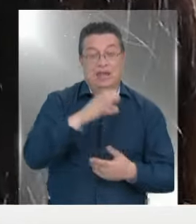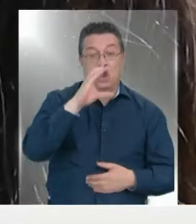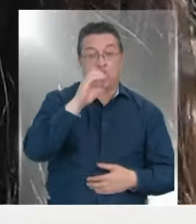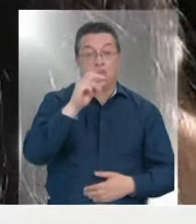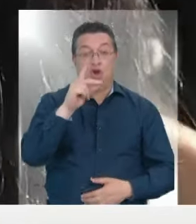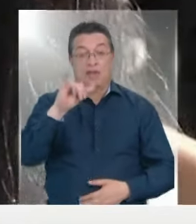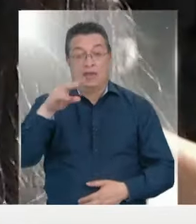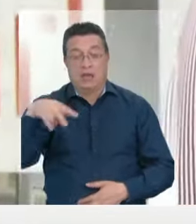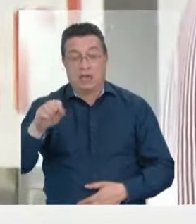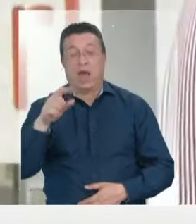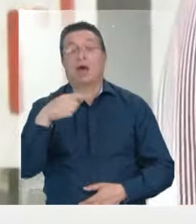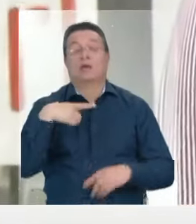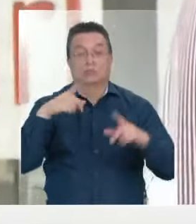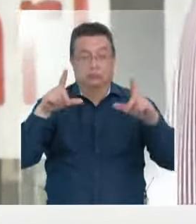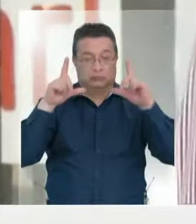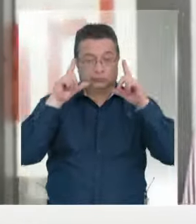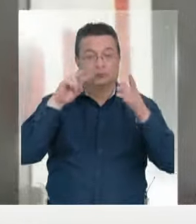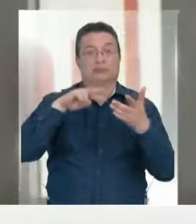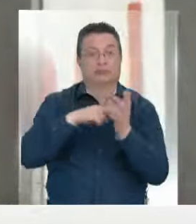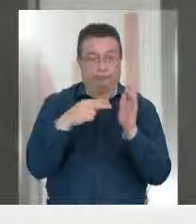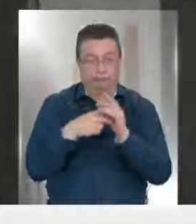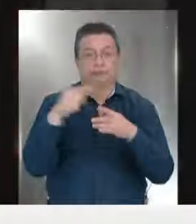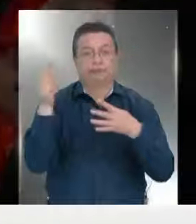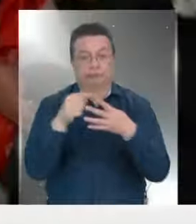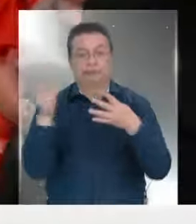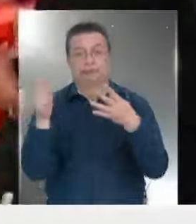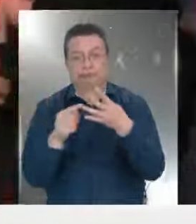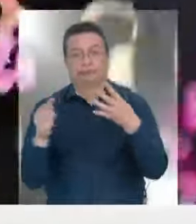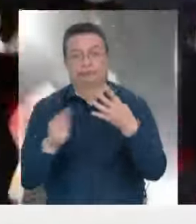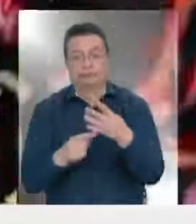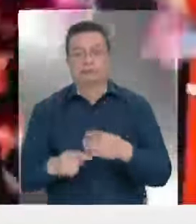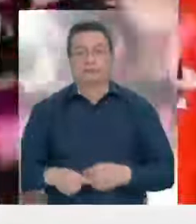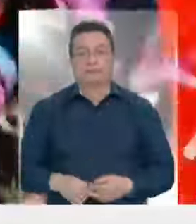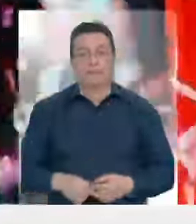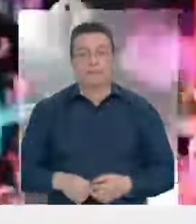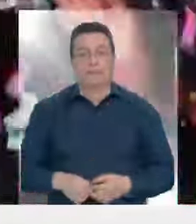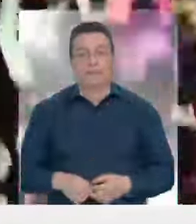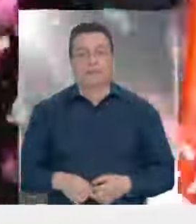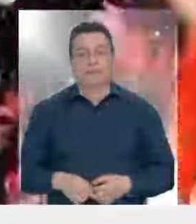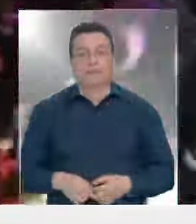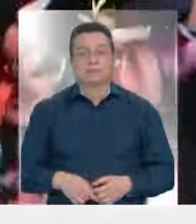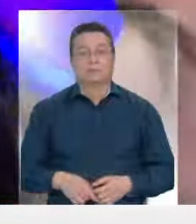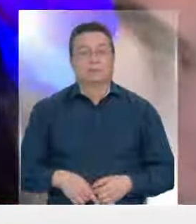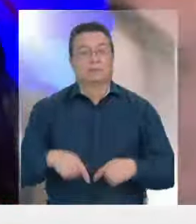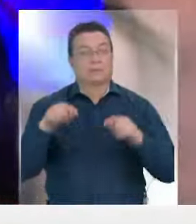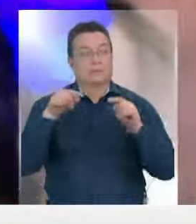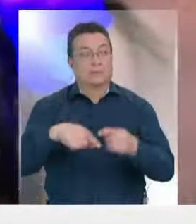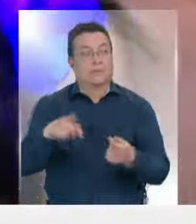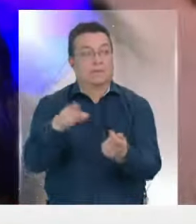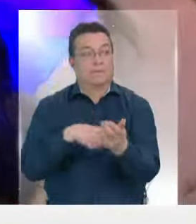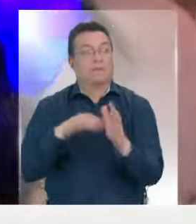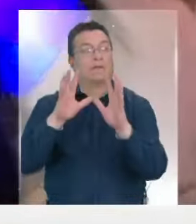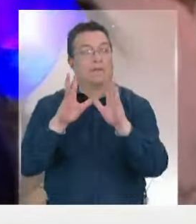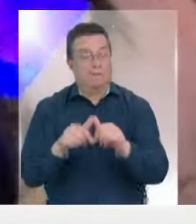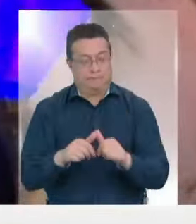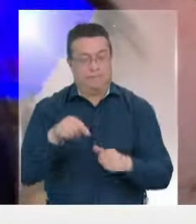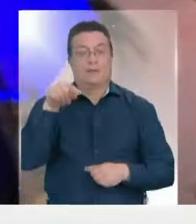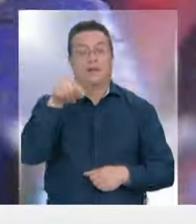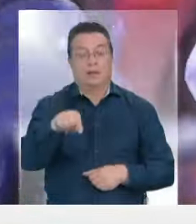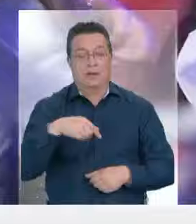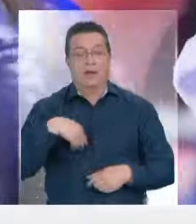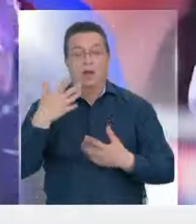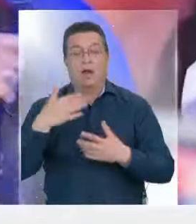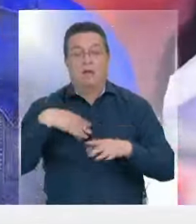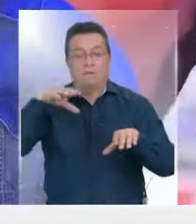Codina, protagonizaron complicados momentos. ¡Vamos a ganar! Que la familia Sandón en pleno se dedicó a boicotear este